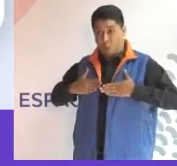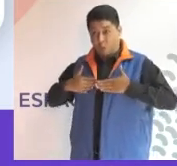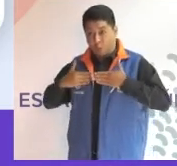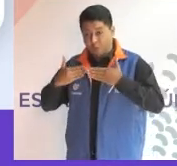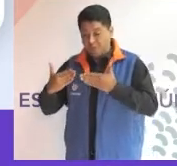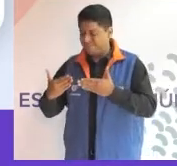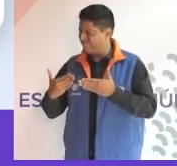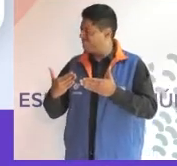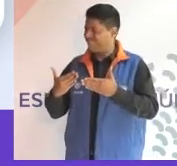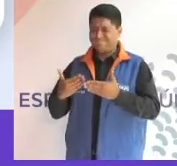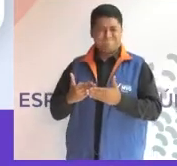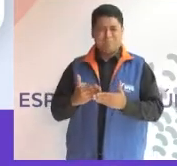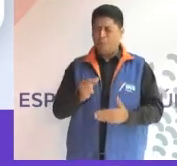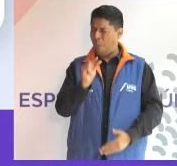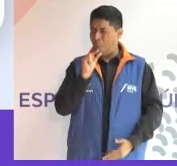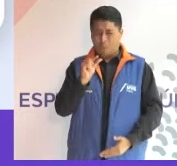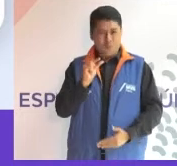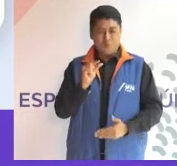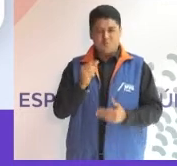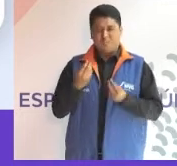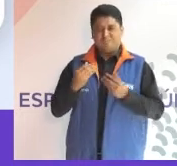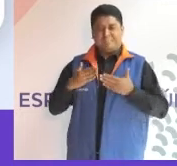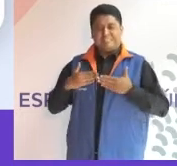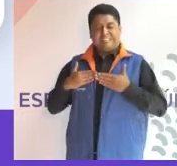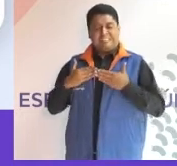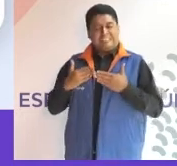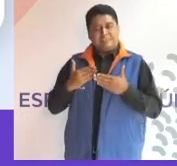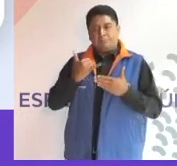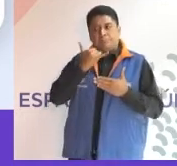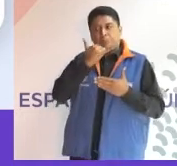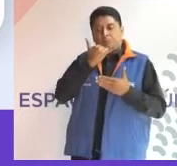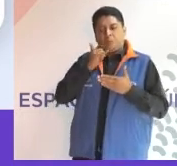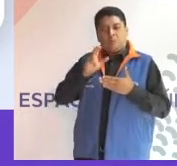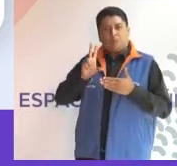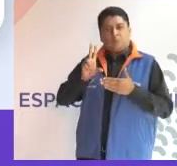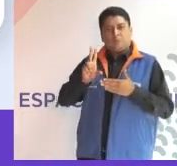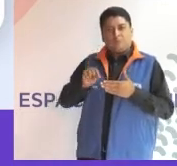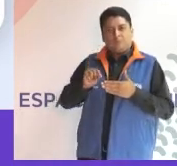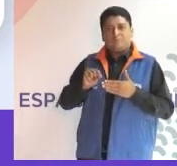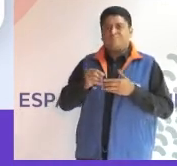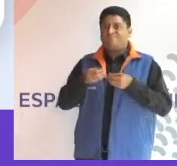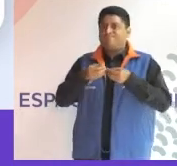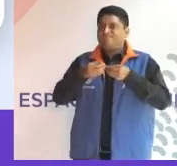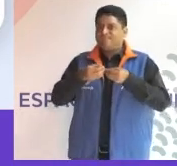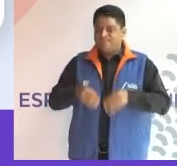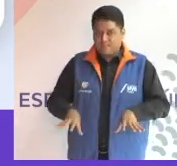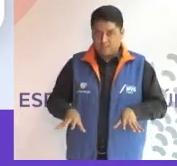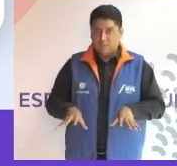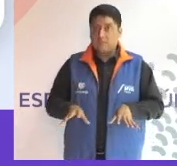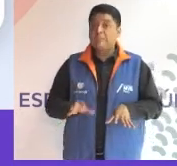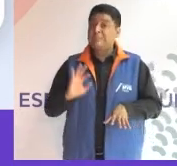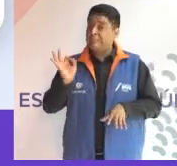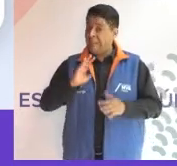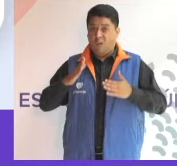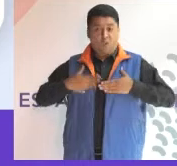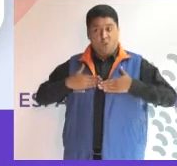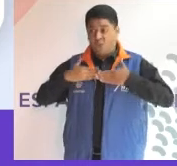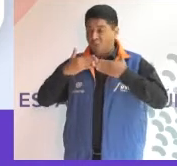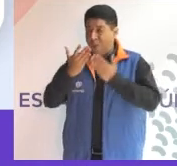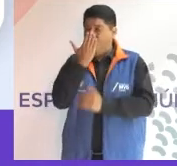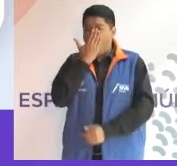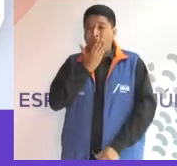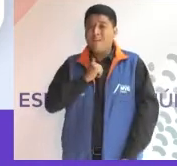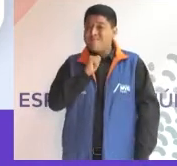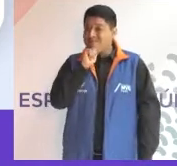caído. O sea, y la confianza no es que se vaya necesariamente, puede que desaparezca. Y un poco lo